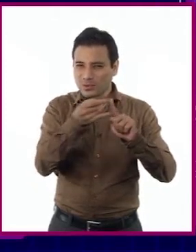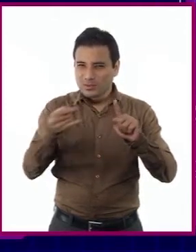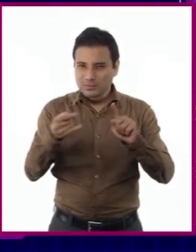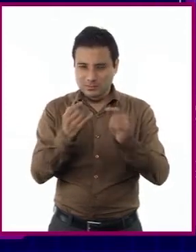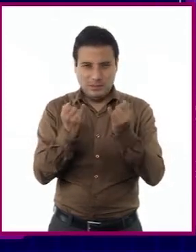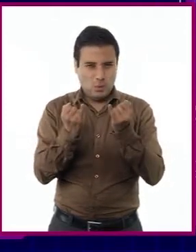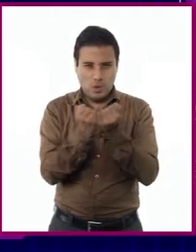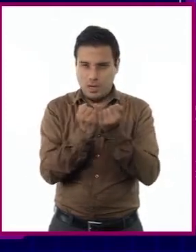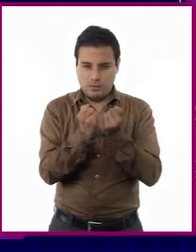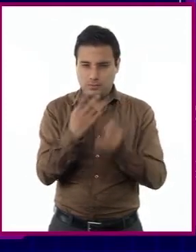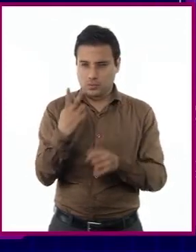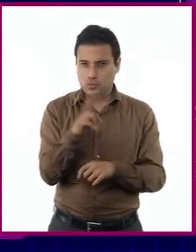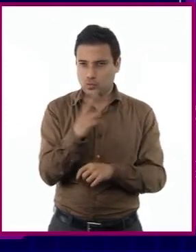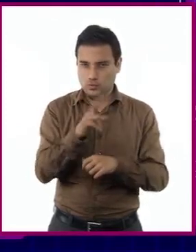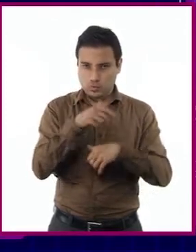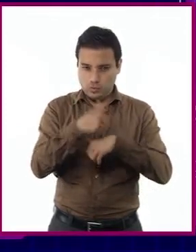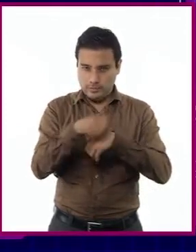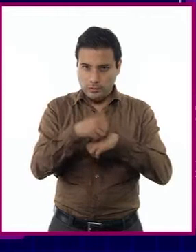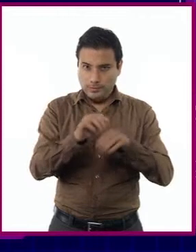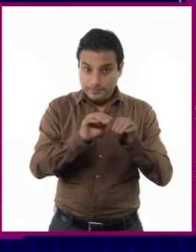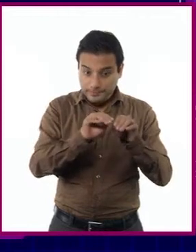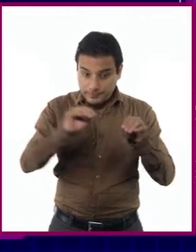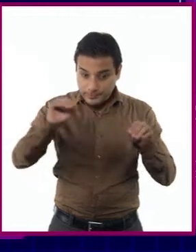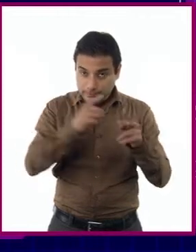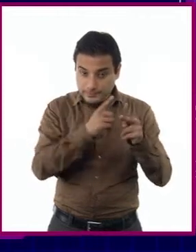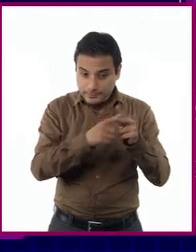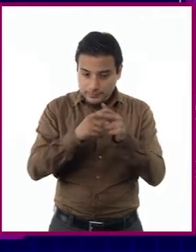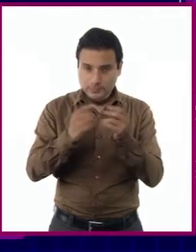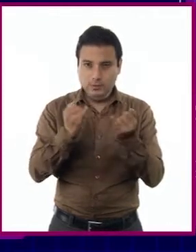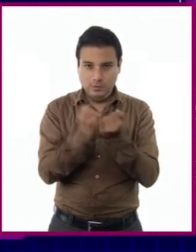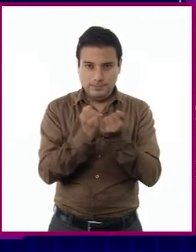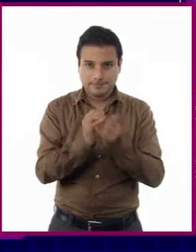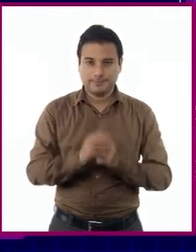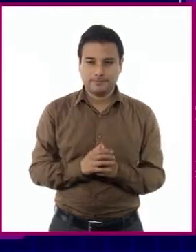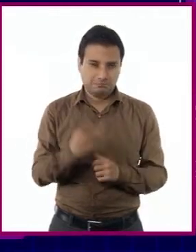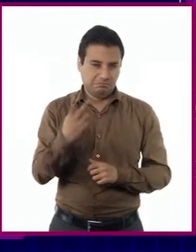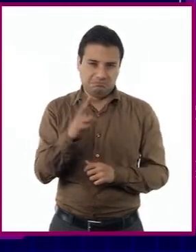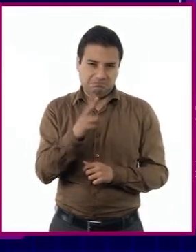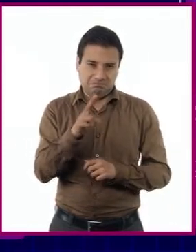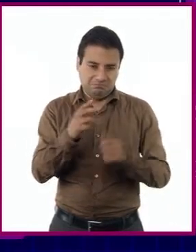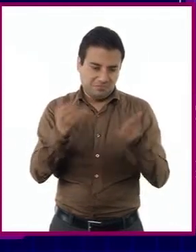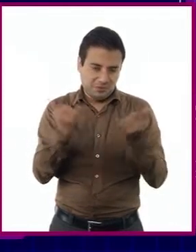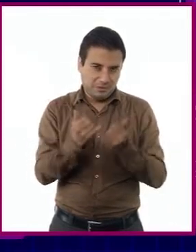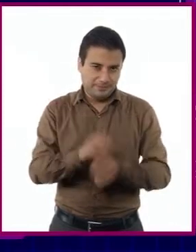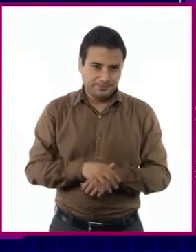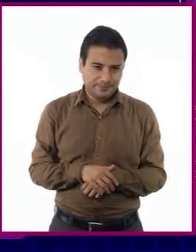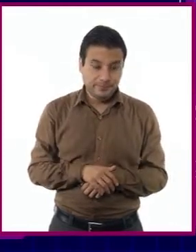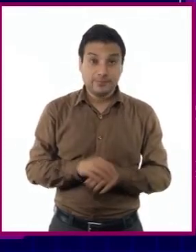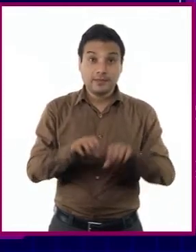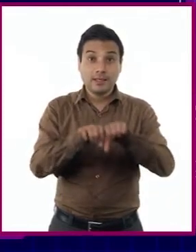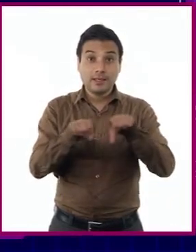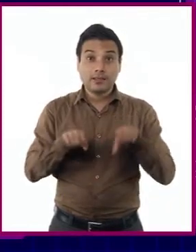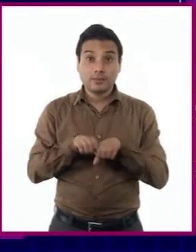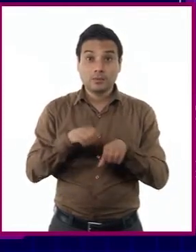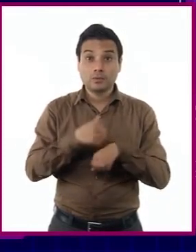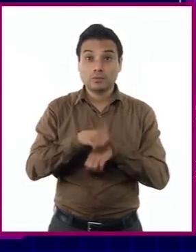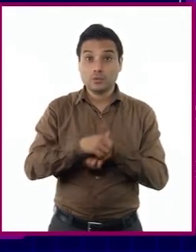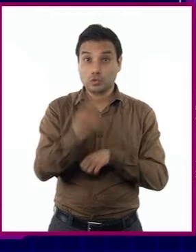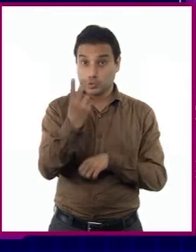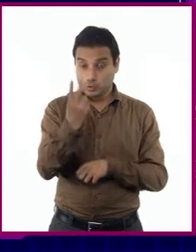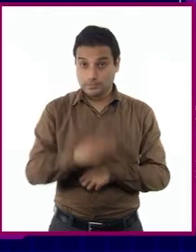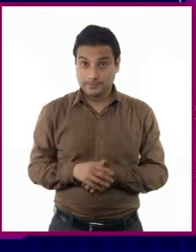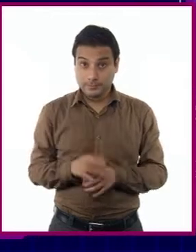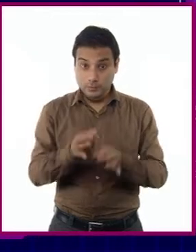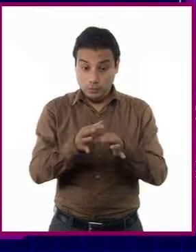ambos tubos debían ocupar el mismo espacio el equipo 2 construyó los tubos